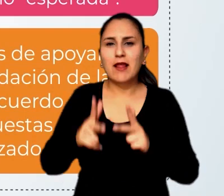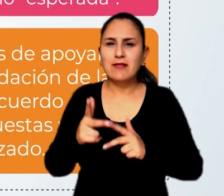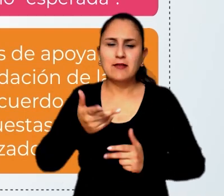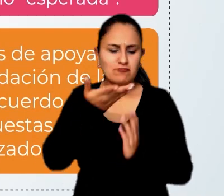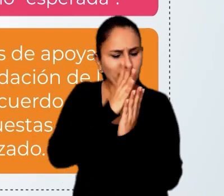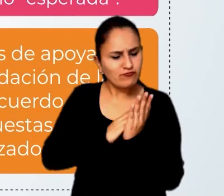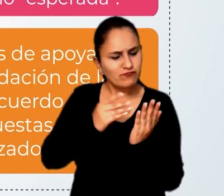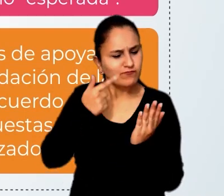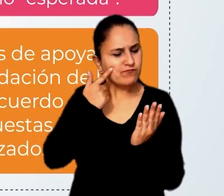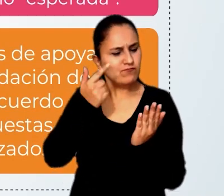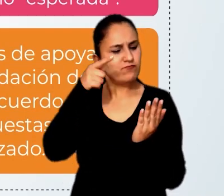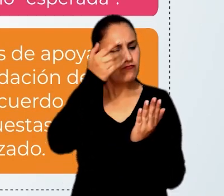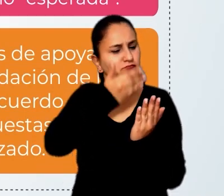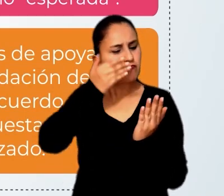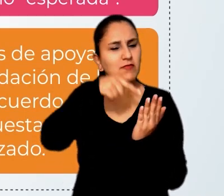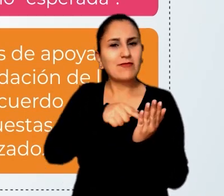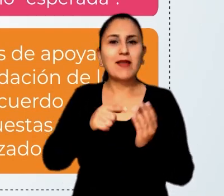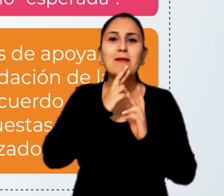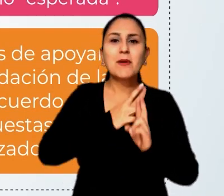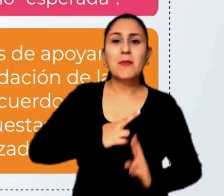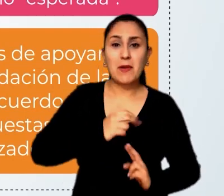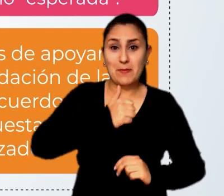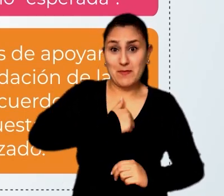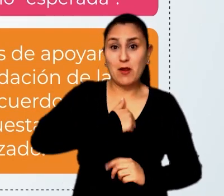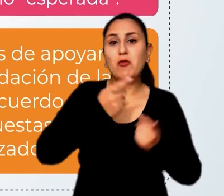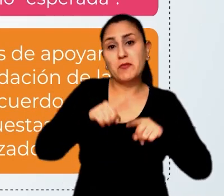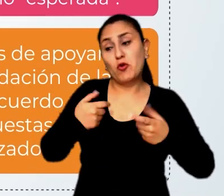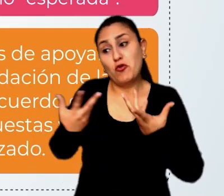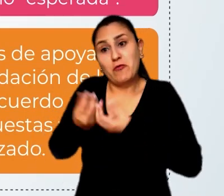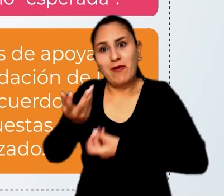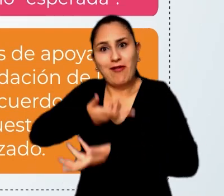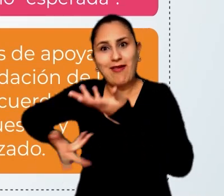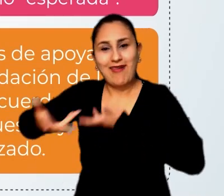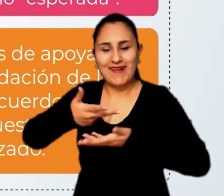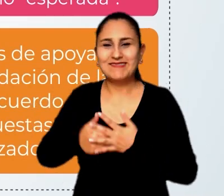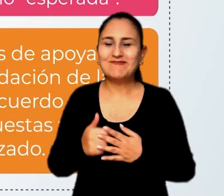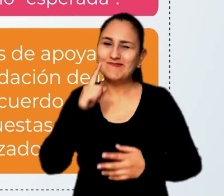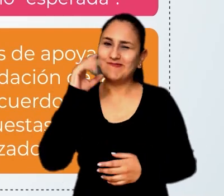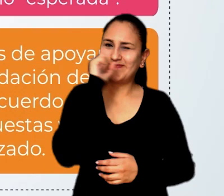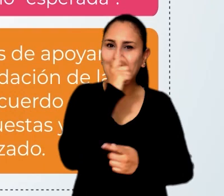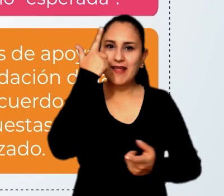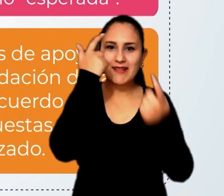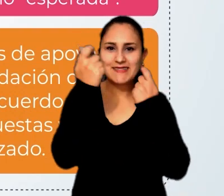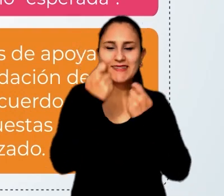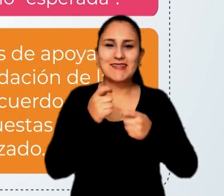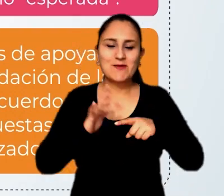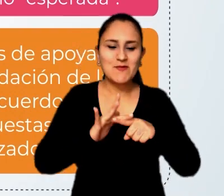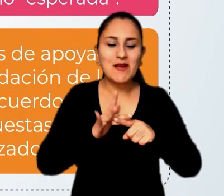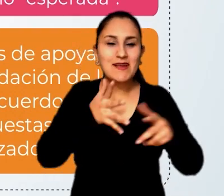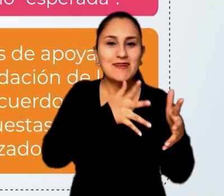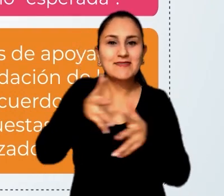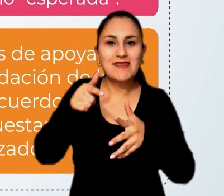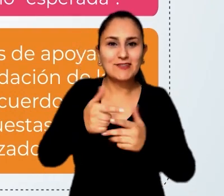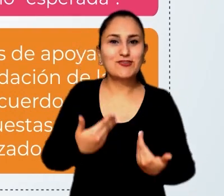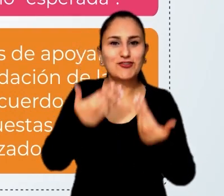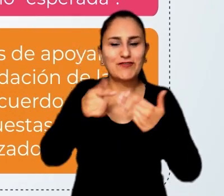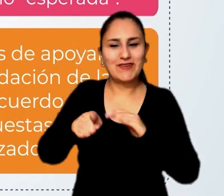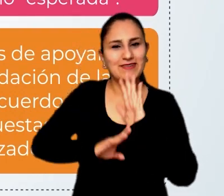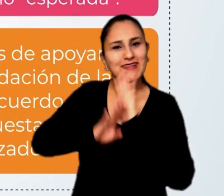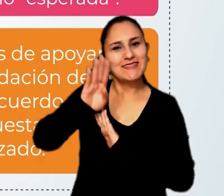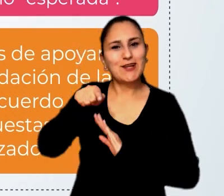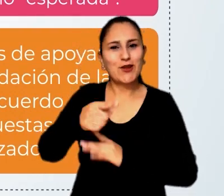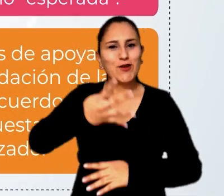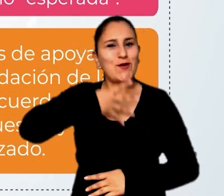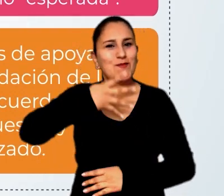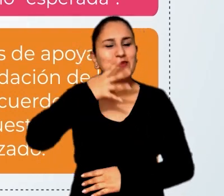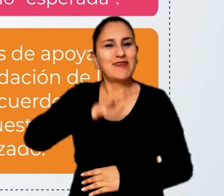de sus compañeros identifique las estrategias y prácticas de enseñanza que contribuyan al desarrollo de las competencias